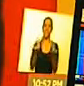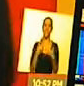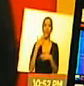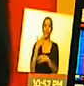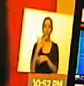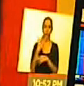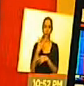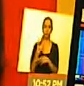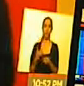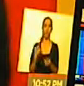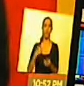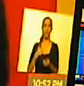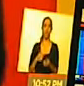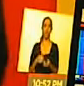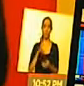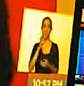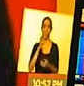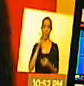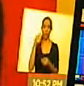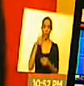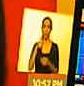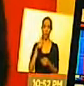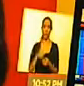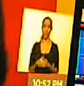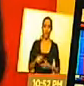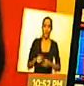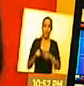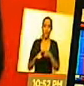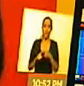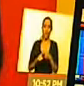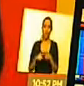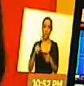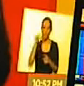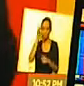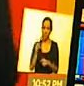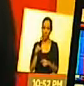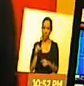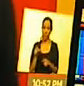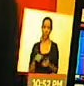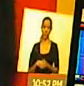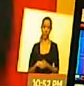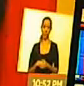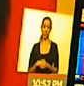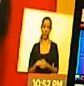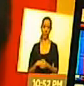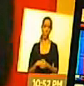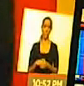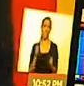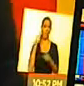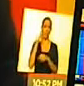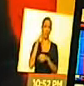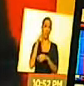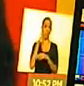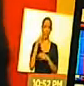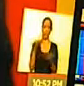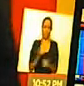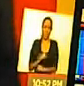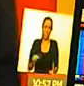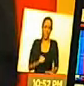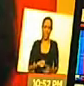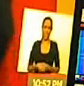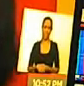revólver lo que tiene son... 5 balas. 5 balas. Entonces, imagínense, este tipo Charlton Heston, pues. Sí. O sea, o sea, no sabemos que... Y además